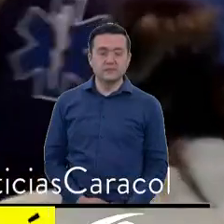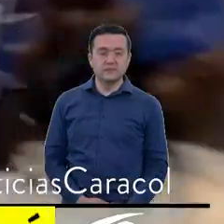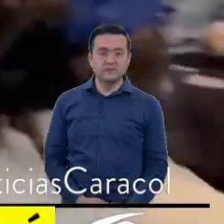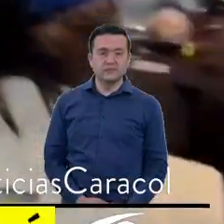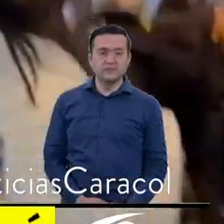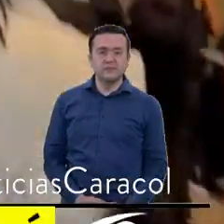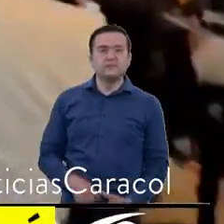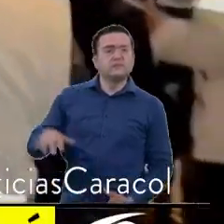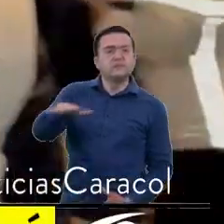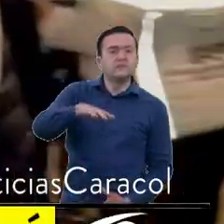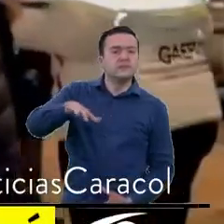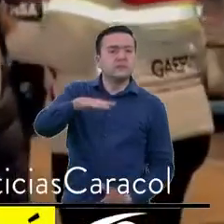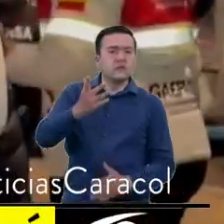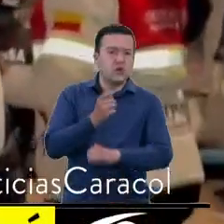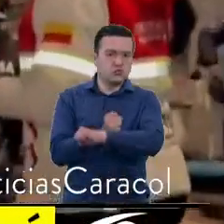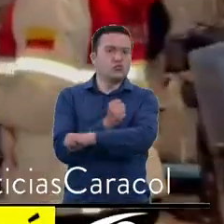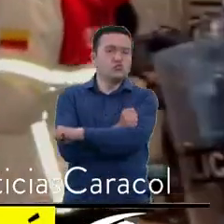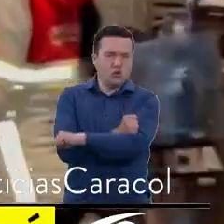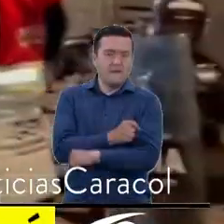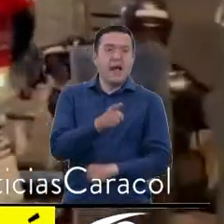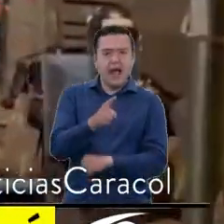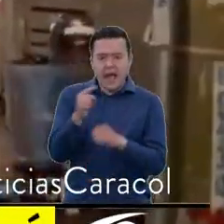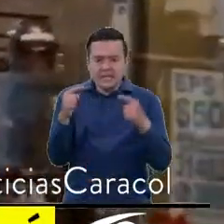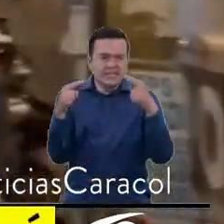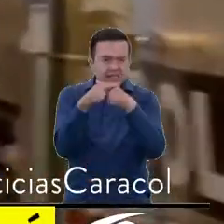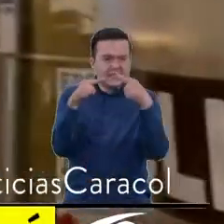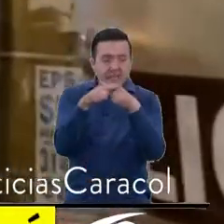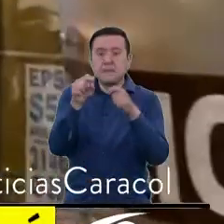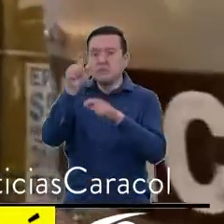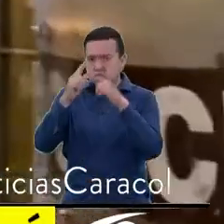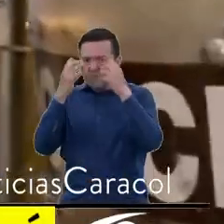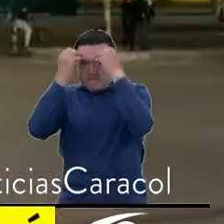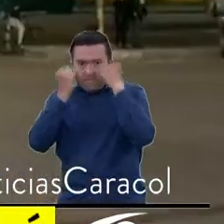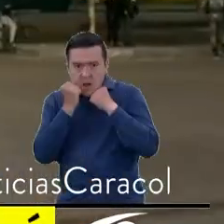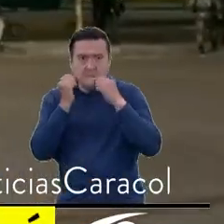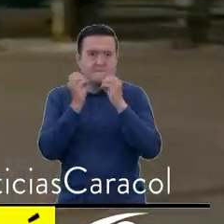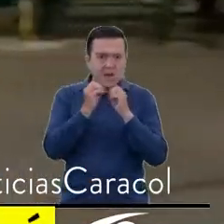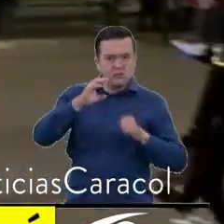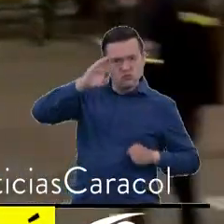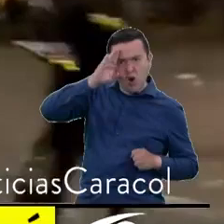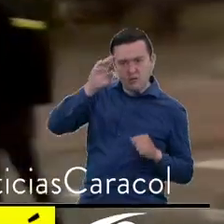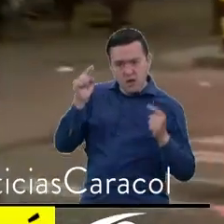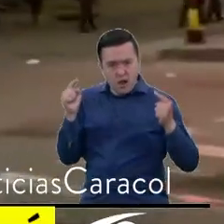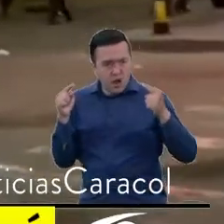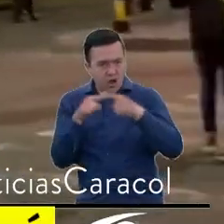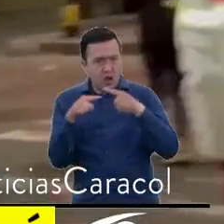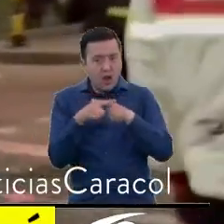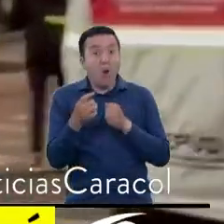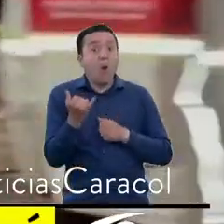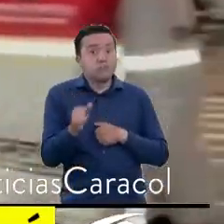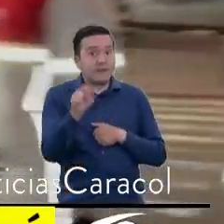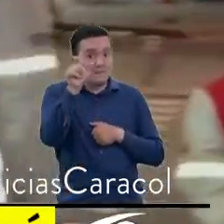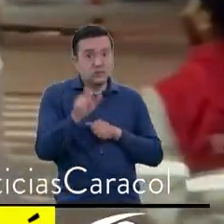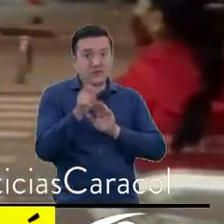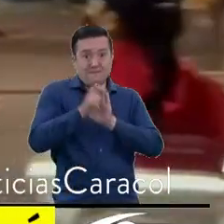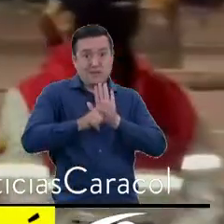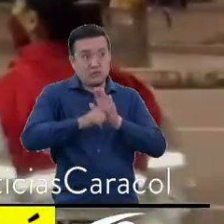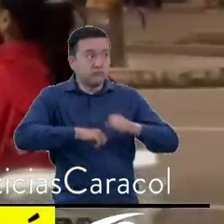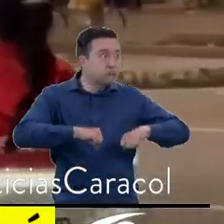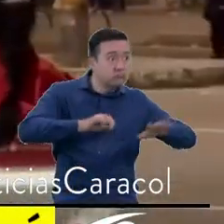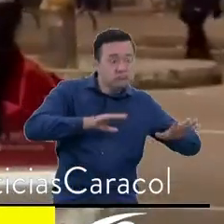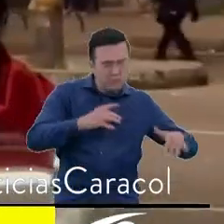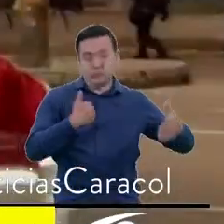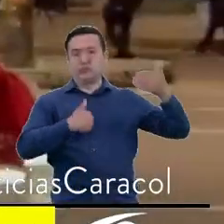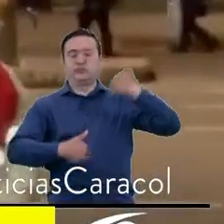En la localidad de Suba, en medio de los enfrentamientos entre encapuchados y la fuerza pública, una funcionaria de la personería de Bogotá resultó